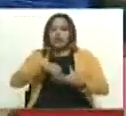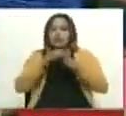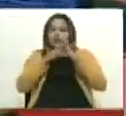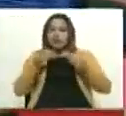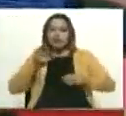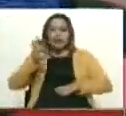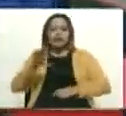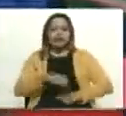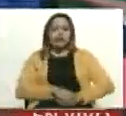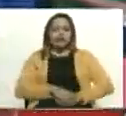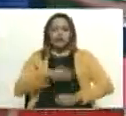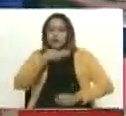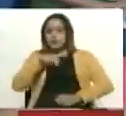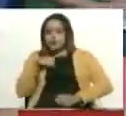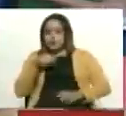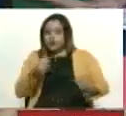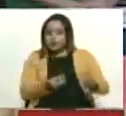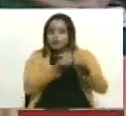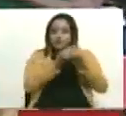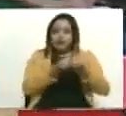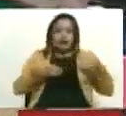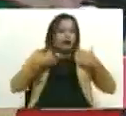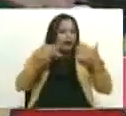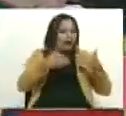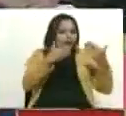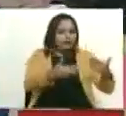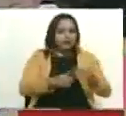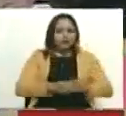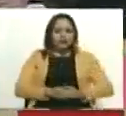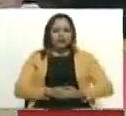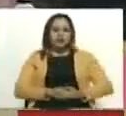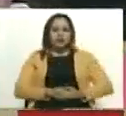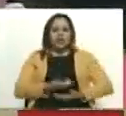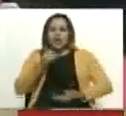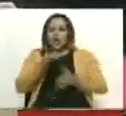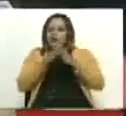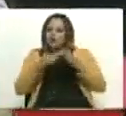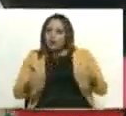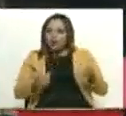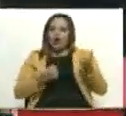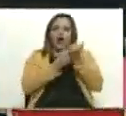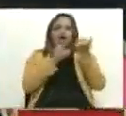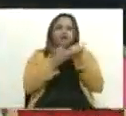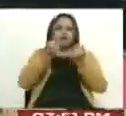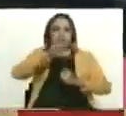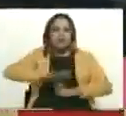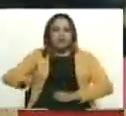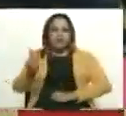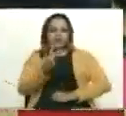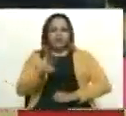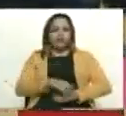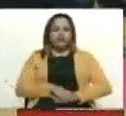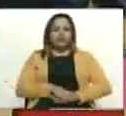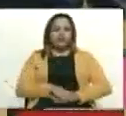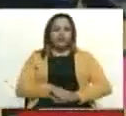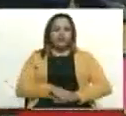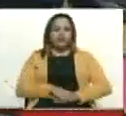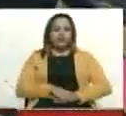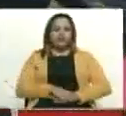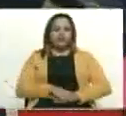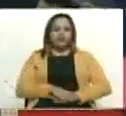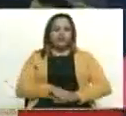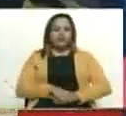Y nosotros, con él, vamos a seguir adelante y va a contar con todo el apoyo dentro del territorio. Más que todo esto,